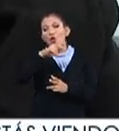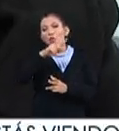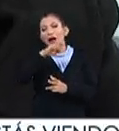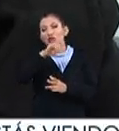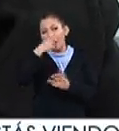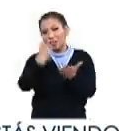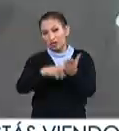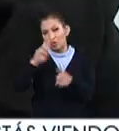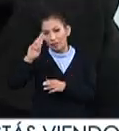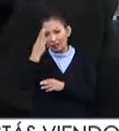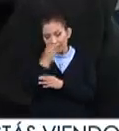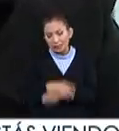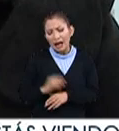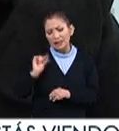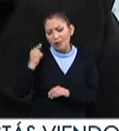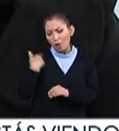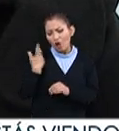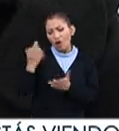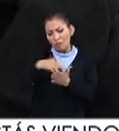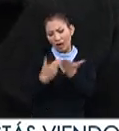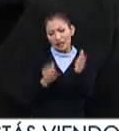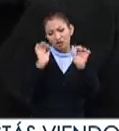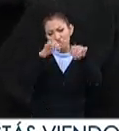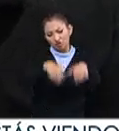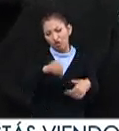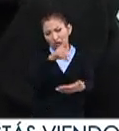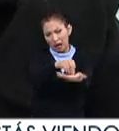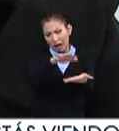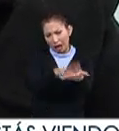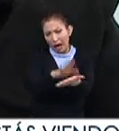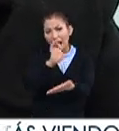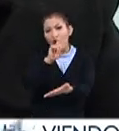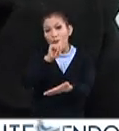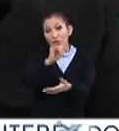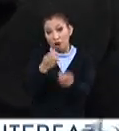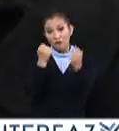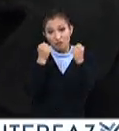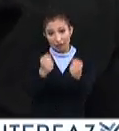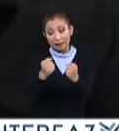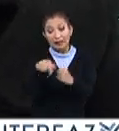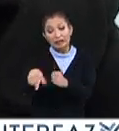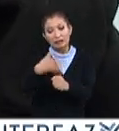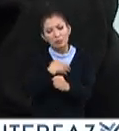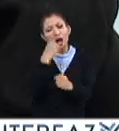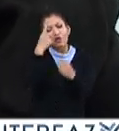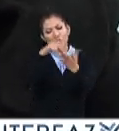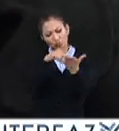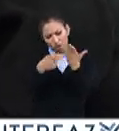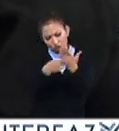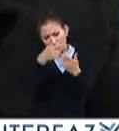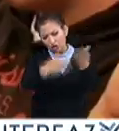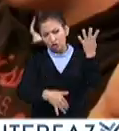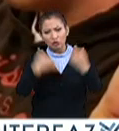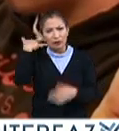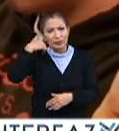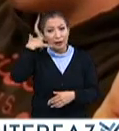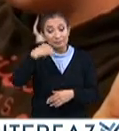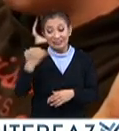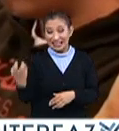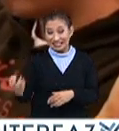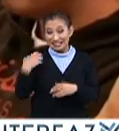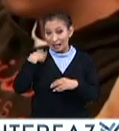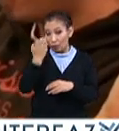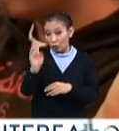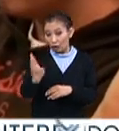impacto de la universidad. Acabamos de obtener el registro como incubadora de alto impacto y traemos algunos proyectos de Yucatán. La